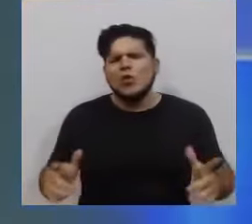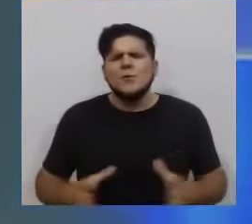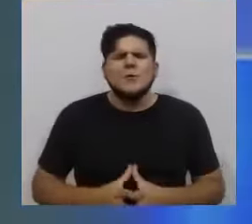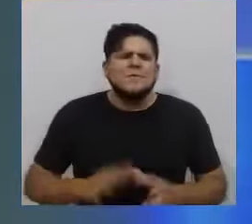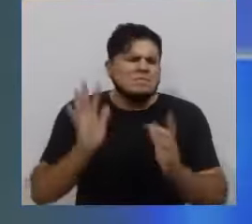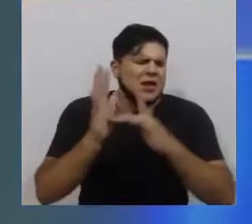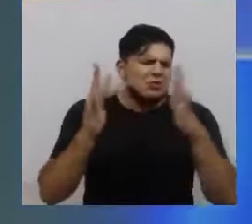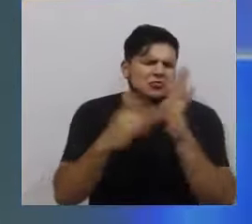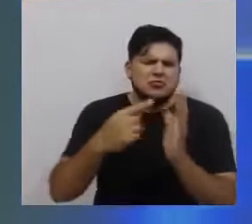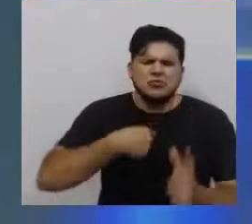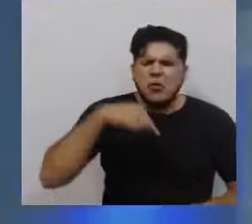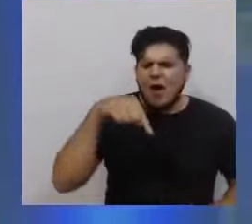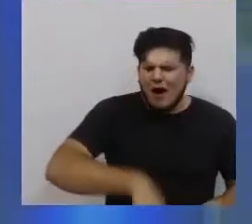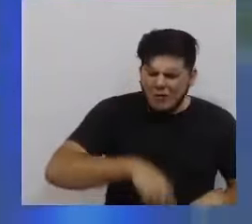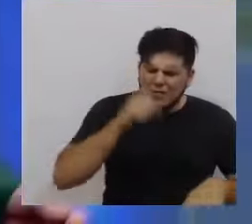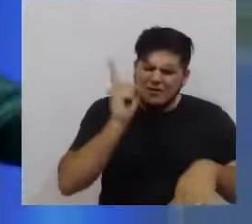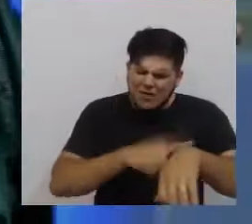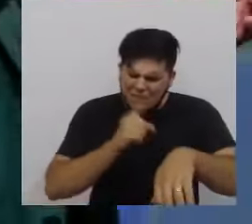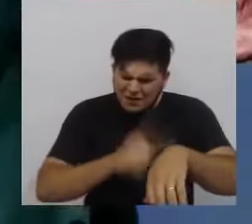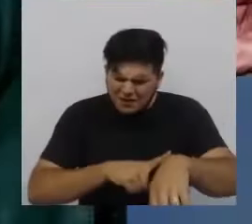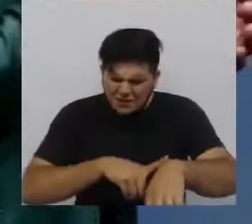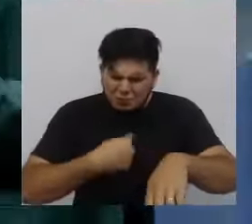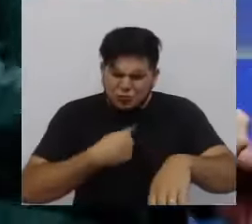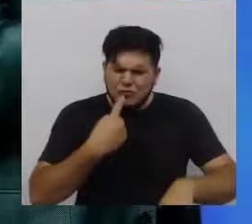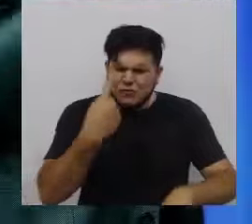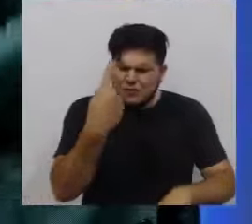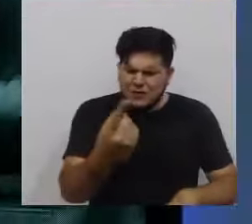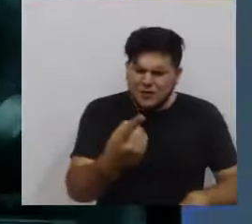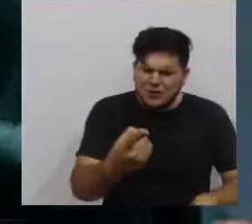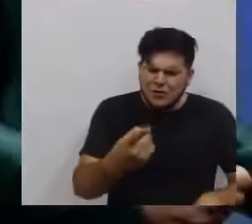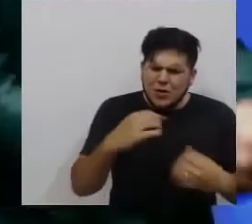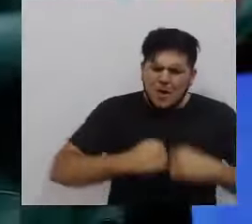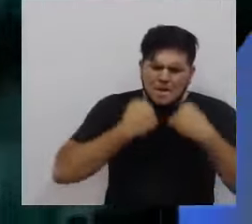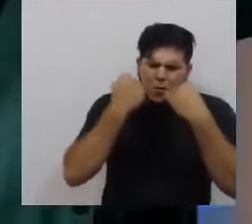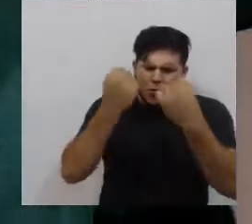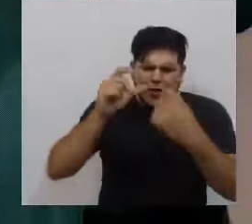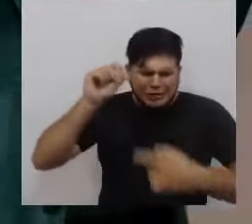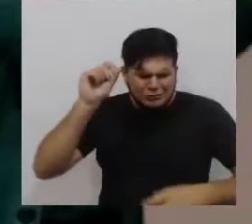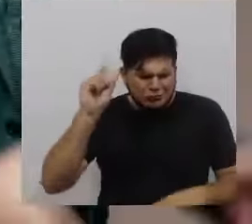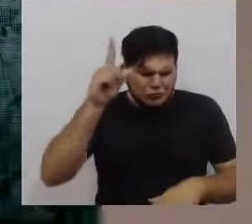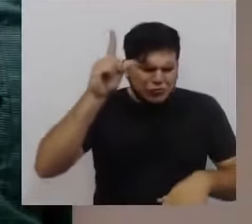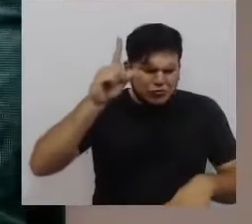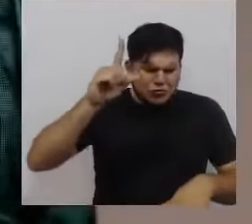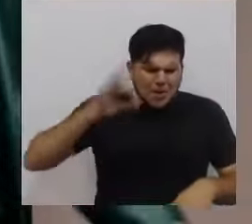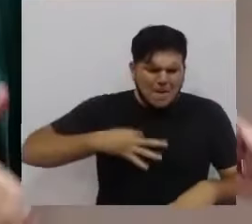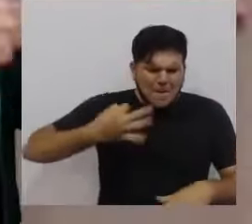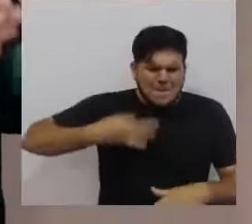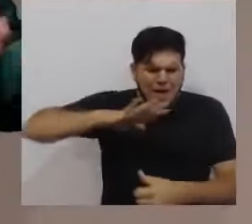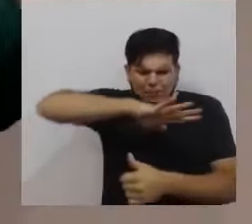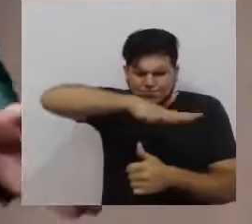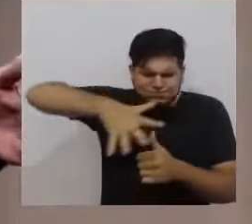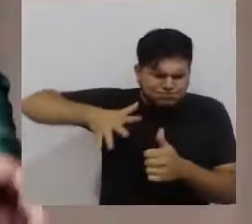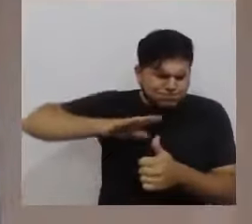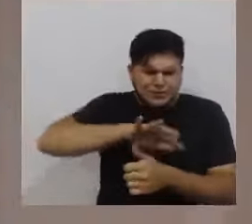en mi casa en mi territorio señor con mi familia en mi trabajo yo declaro tu autoridad señor todos los